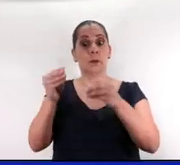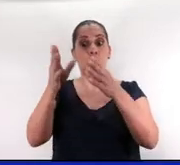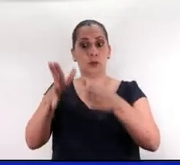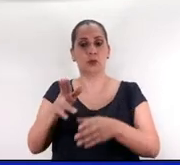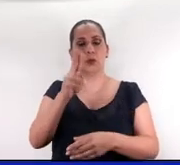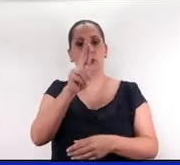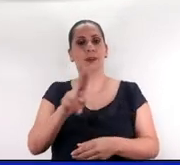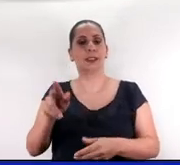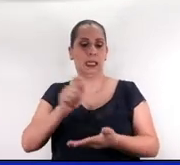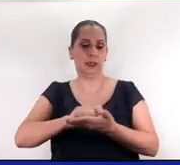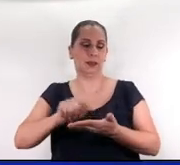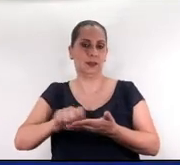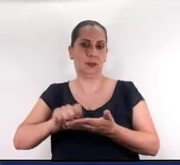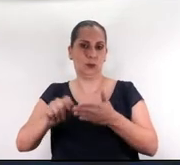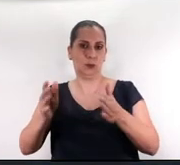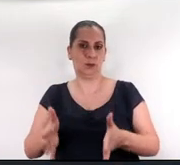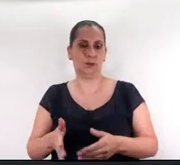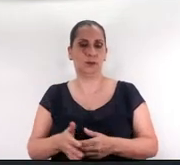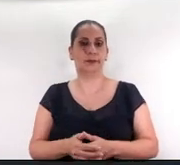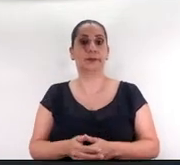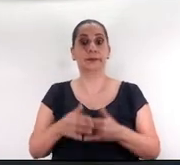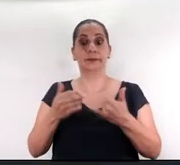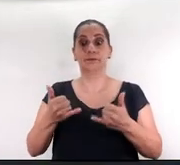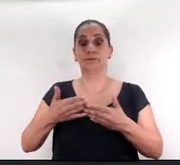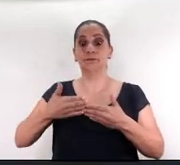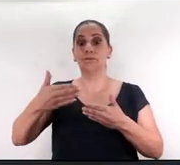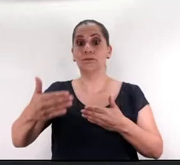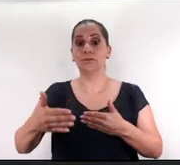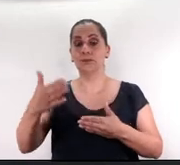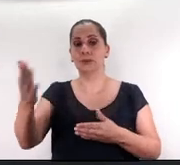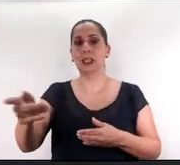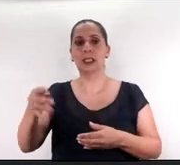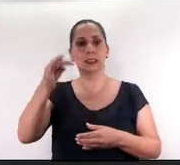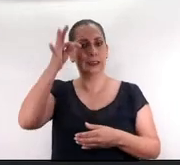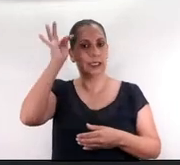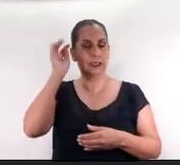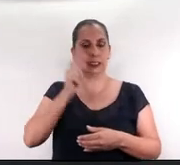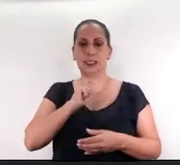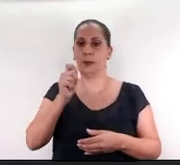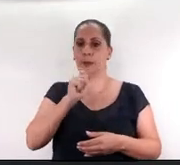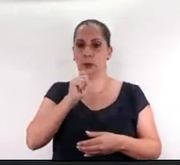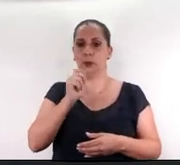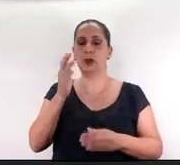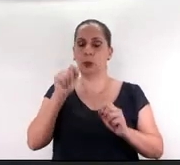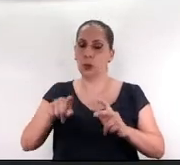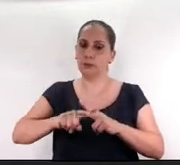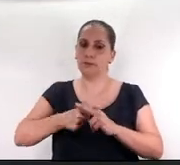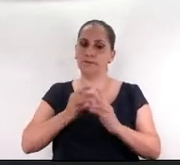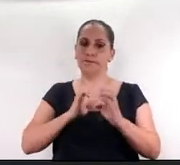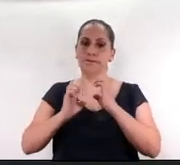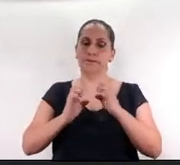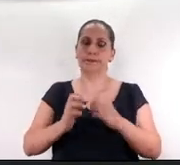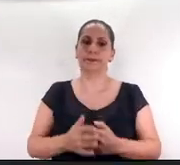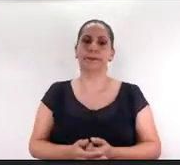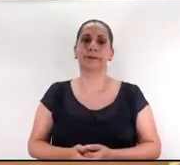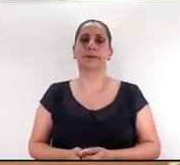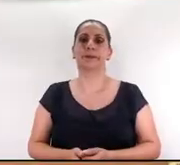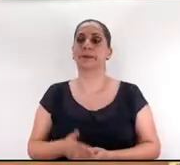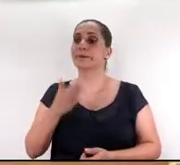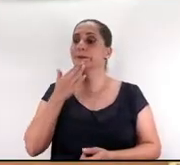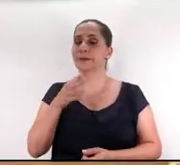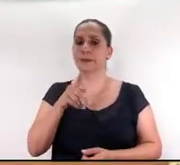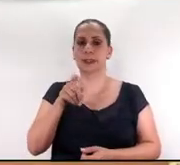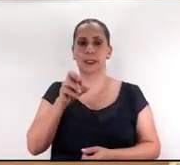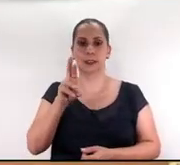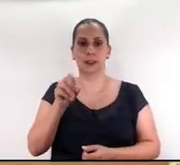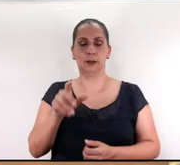universitario y escritor. A partir de este momento, le cedo la palabra a la periodista Teresita Cedeño para que inicie con la entrevista. Muchas